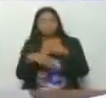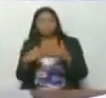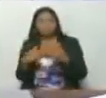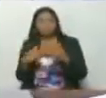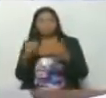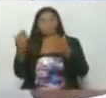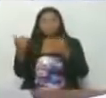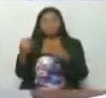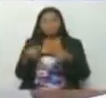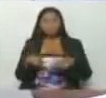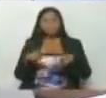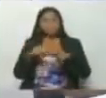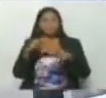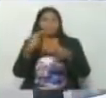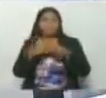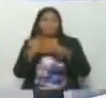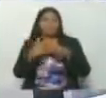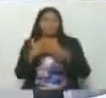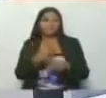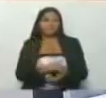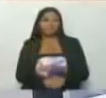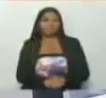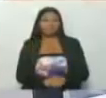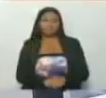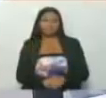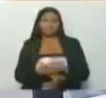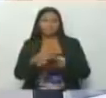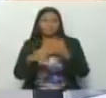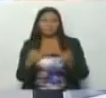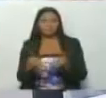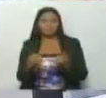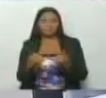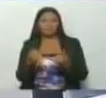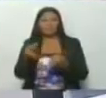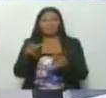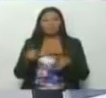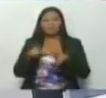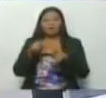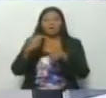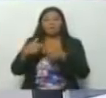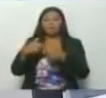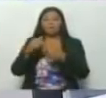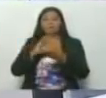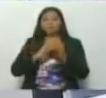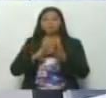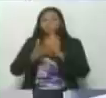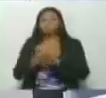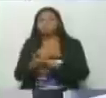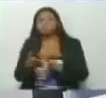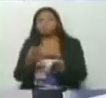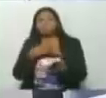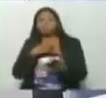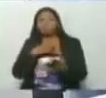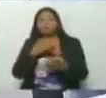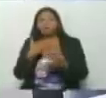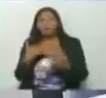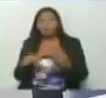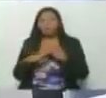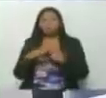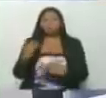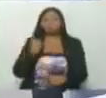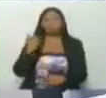del sector petrolero como les digo ese sector se desplomó porque fue el que el que sufrió